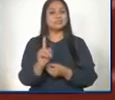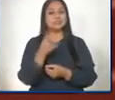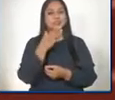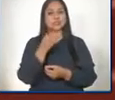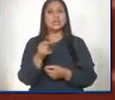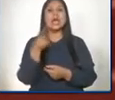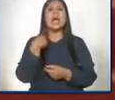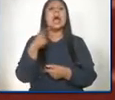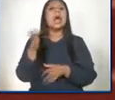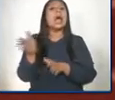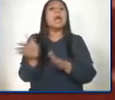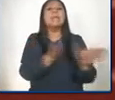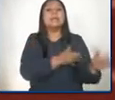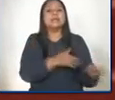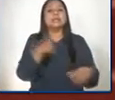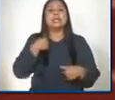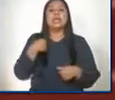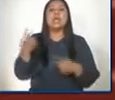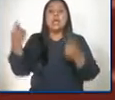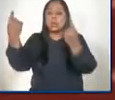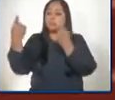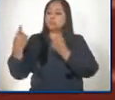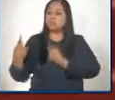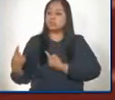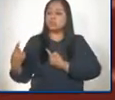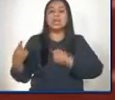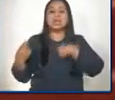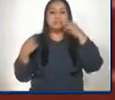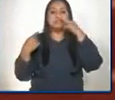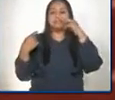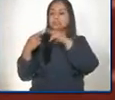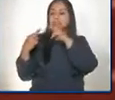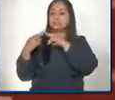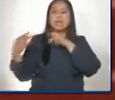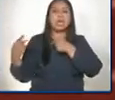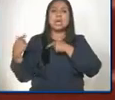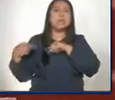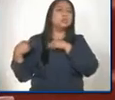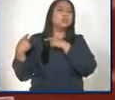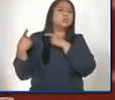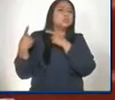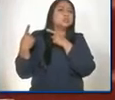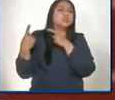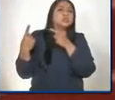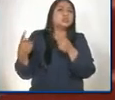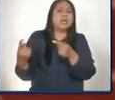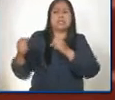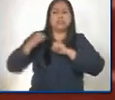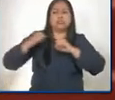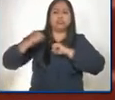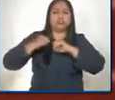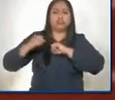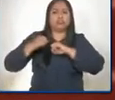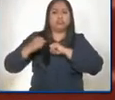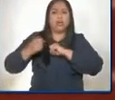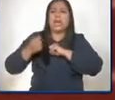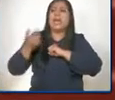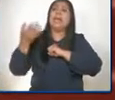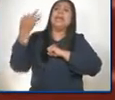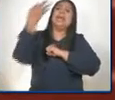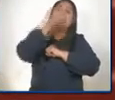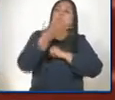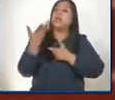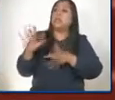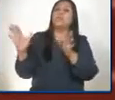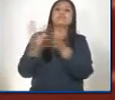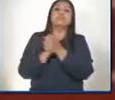se hayan conocido siendo diplomáticos de carrera y que tengan todos los méritos, porque hay personas verdaderamente